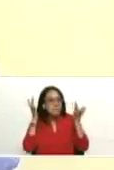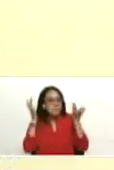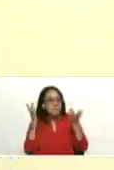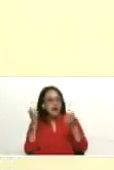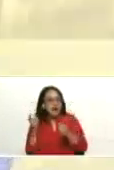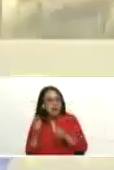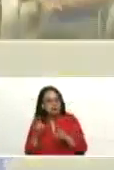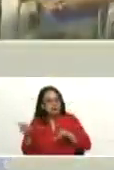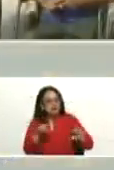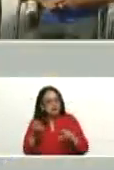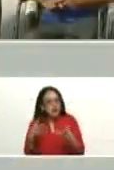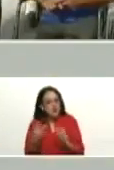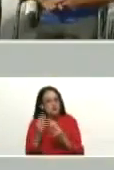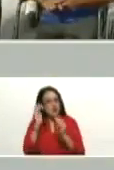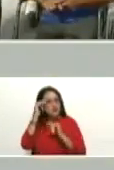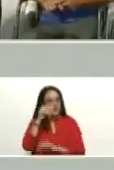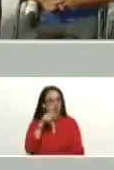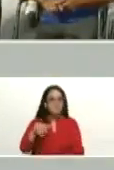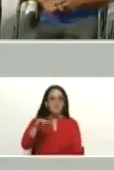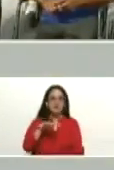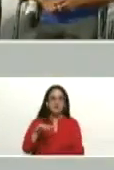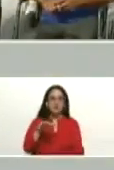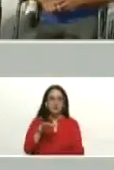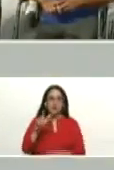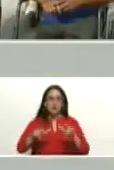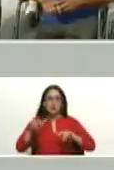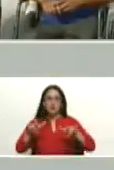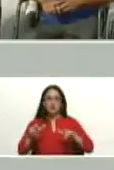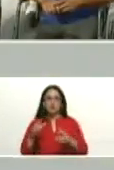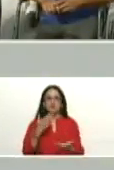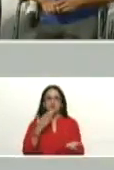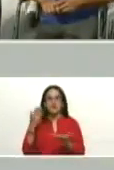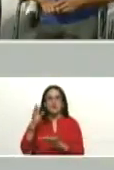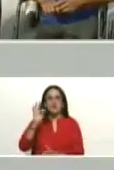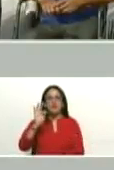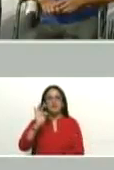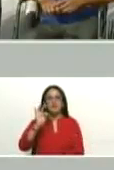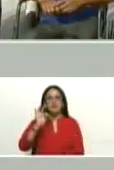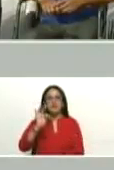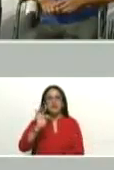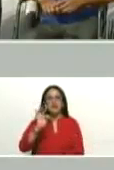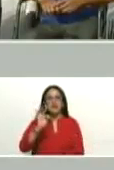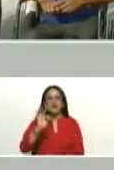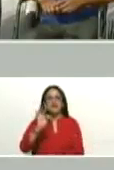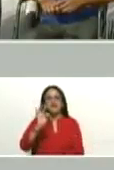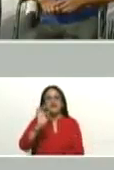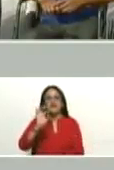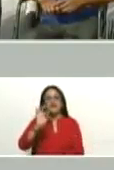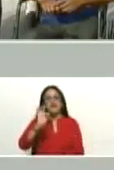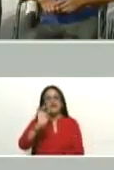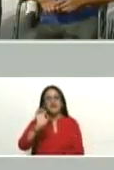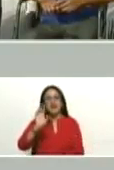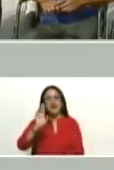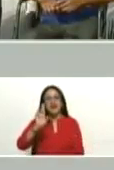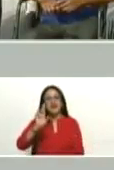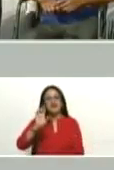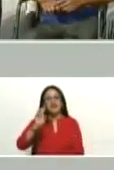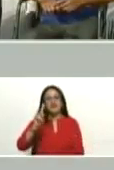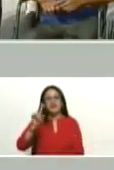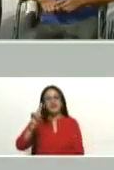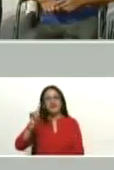junto al pueblo, para atender a la gente. Se trata de Freddy Alirio Bernal Rosales. Allá está en el sector El